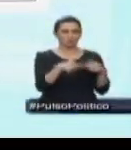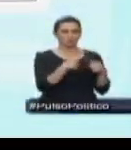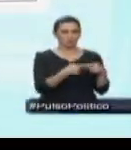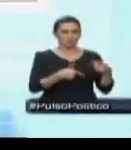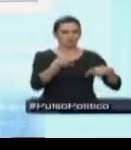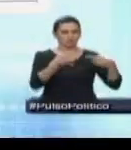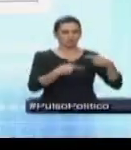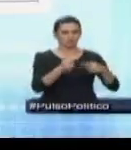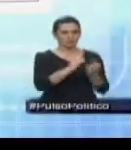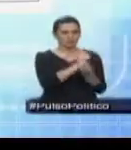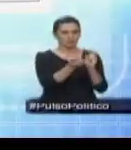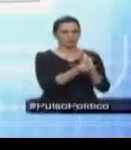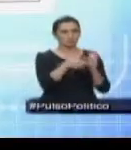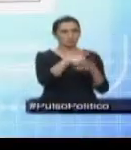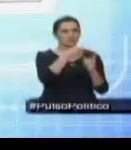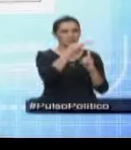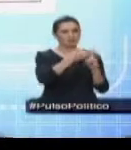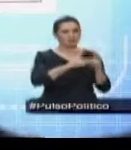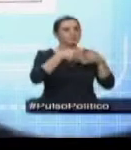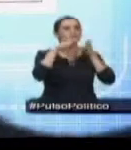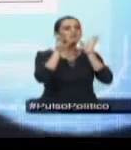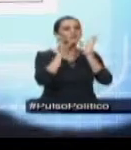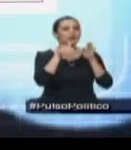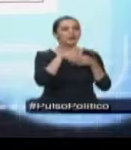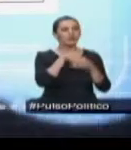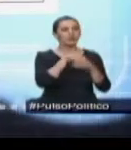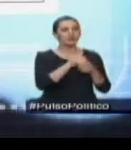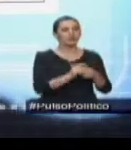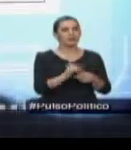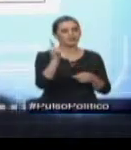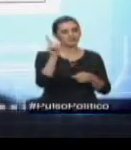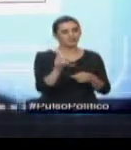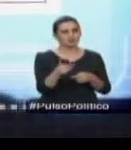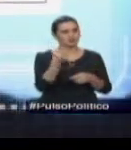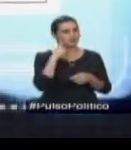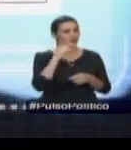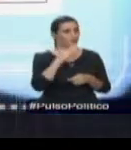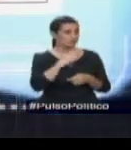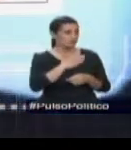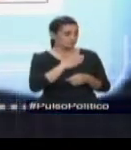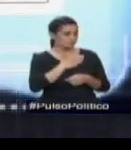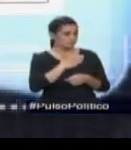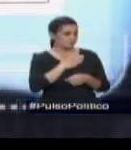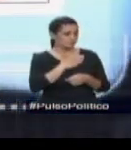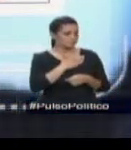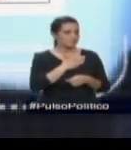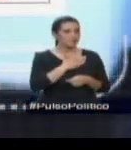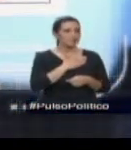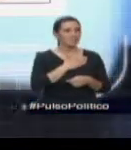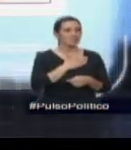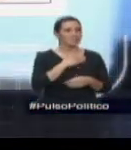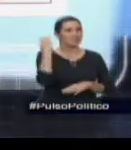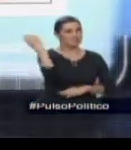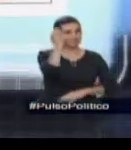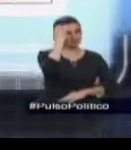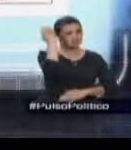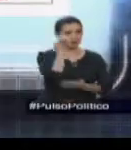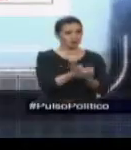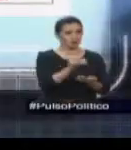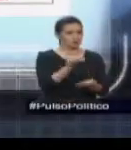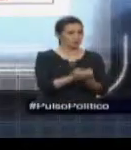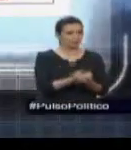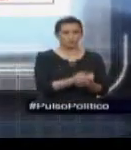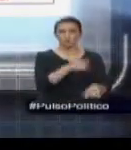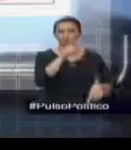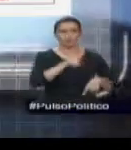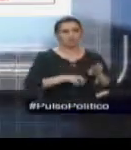enmiendas en el mes de diciembre en la asamblea nacional para mí me parece a mí me parece que la urgencia económica no puede dar